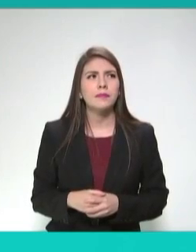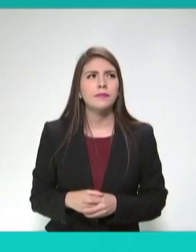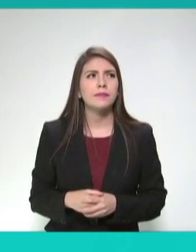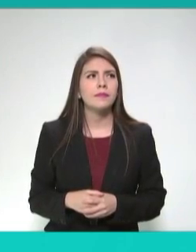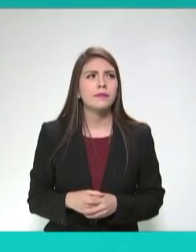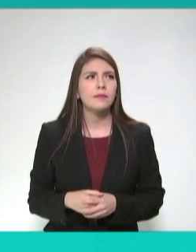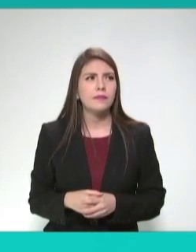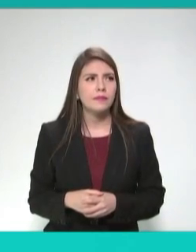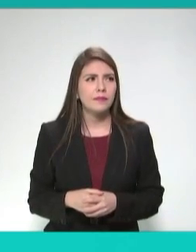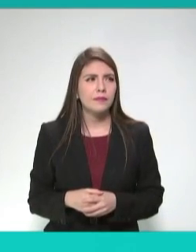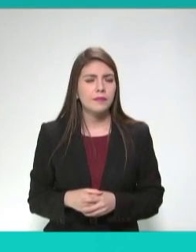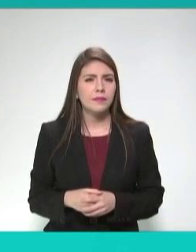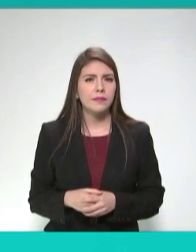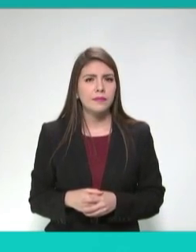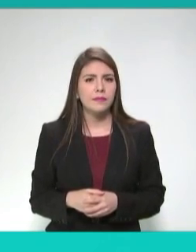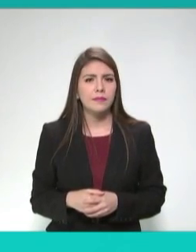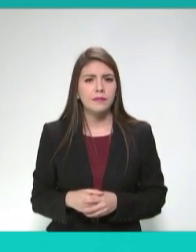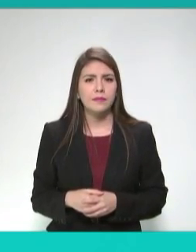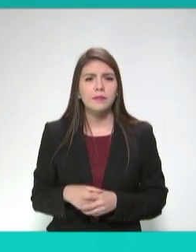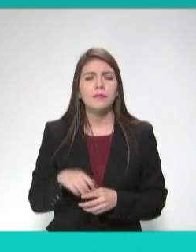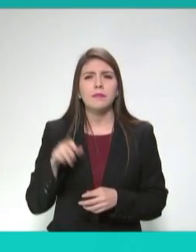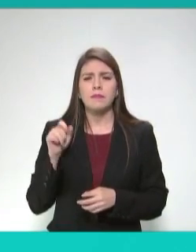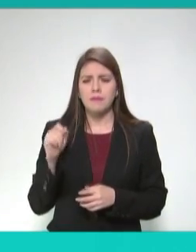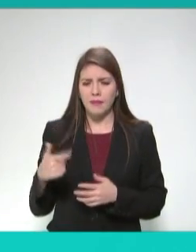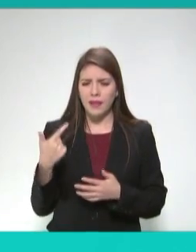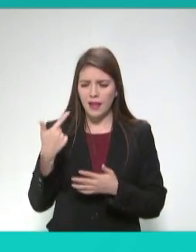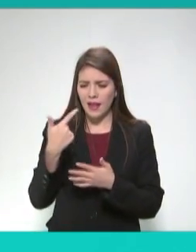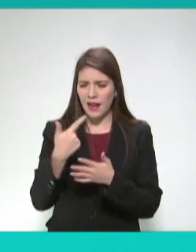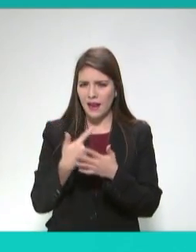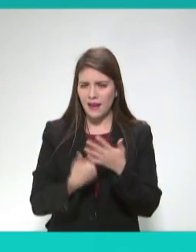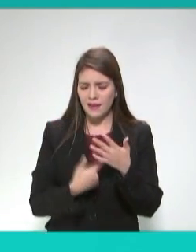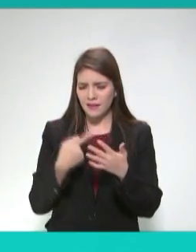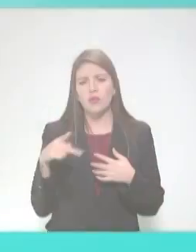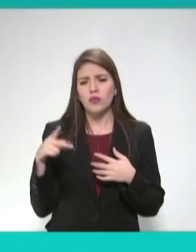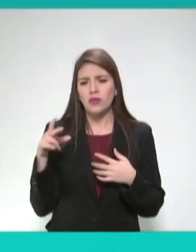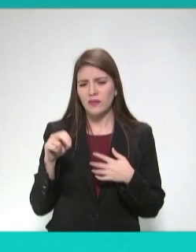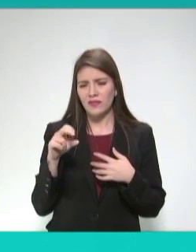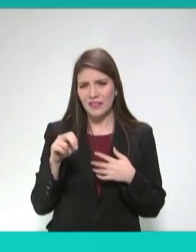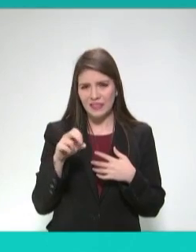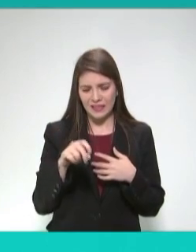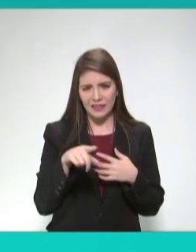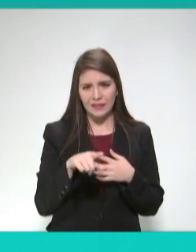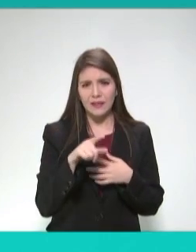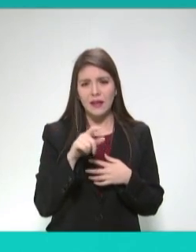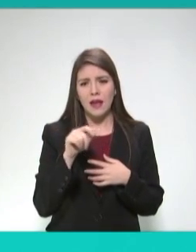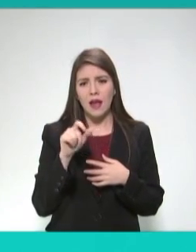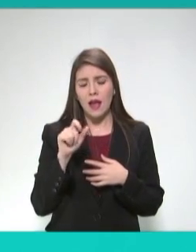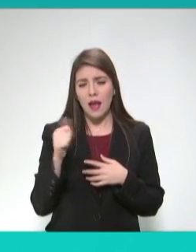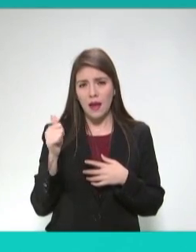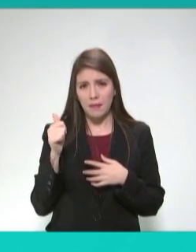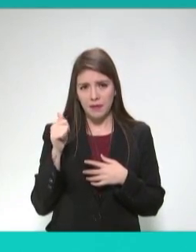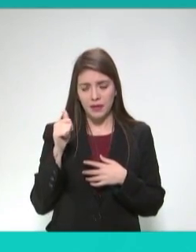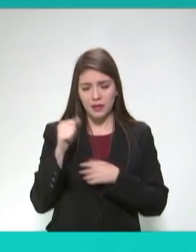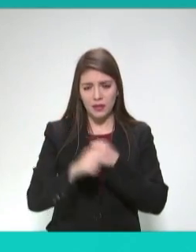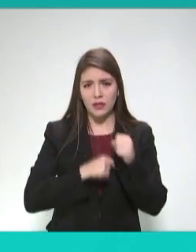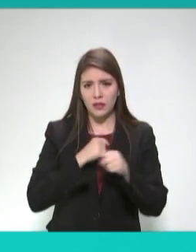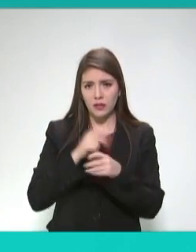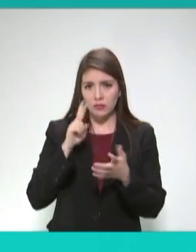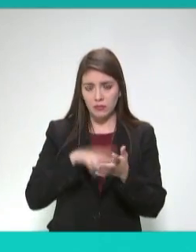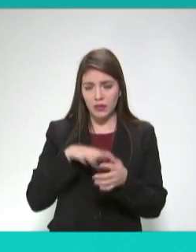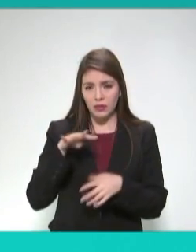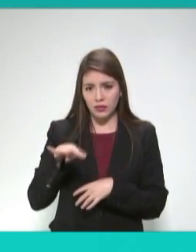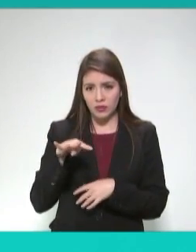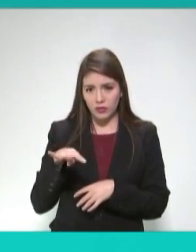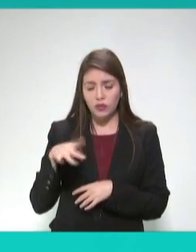Justo a partir de la lista de los 20 nombres completos más frecuentes, publicada en la página de internet del